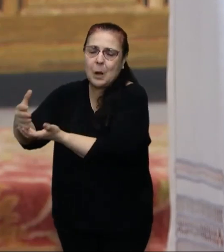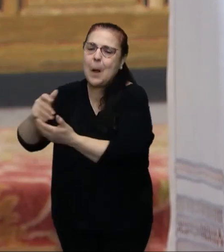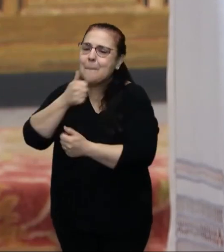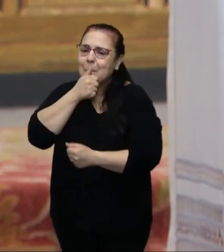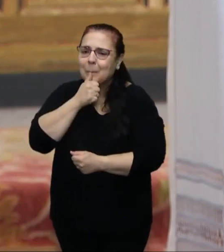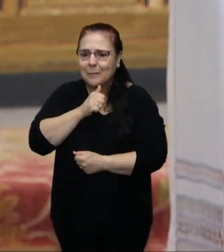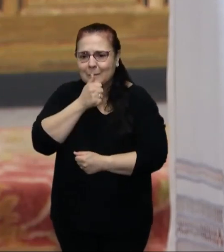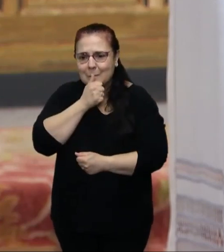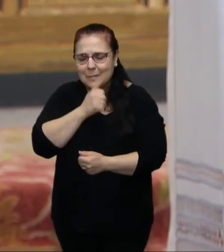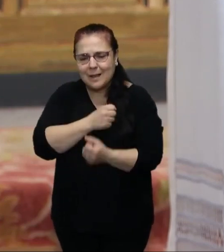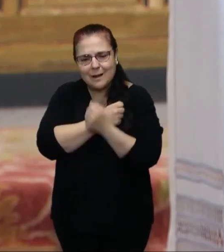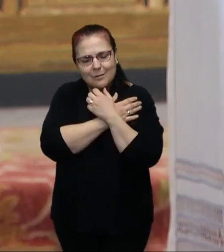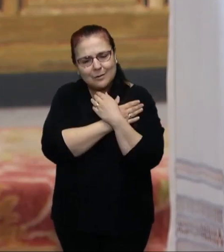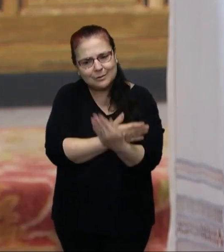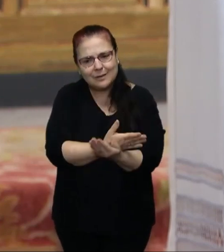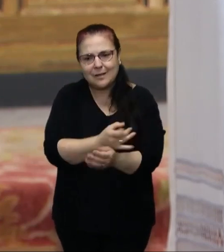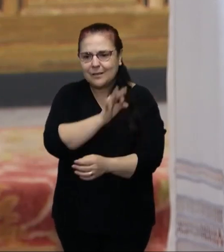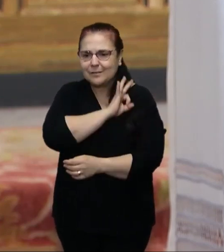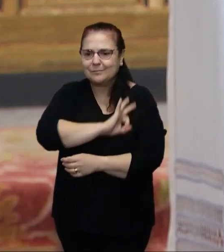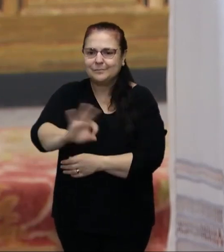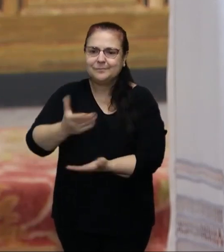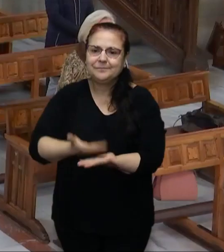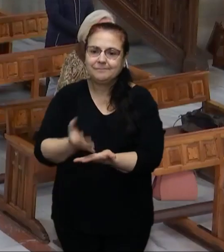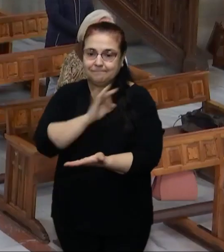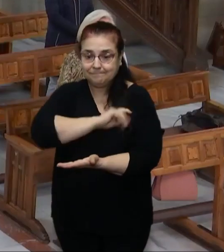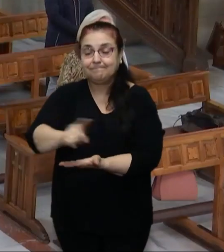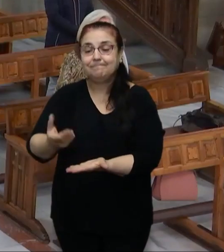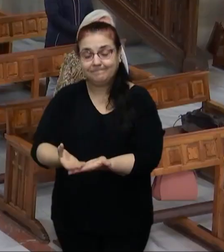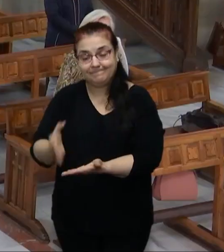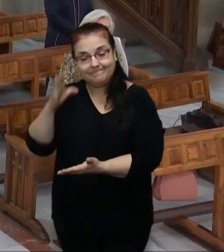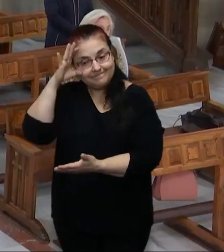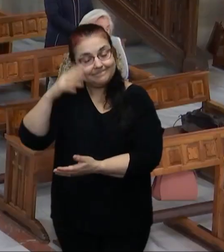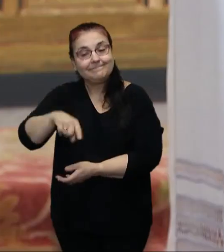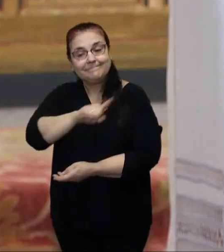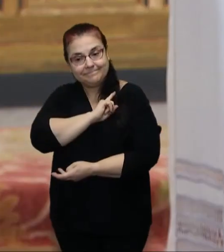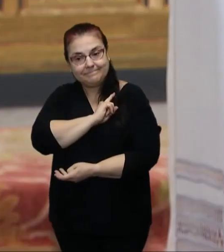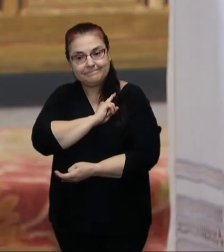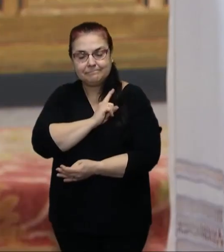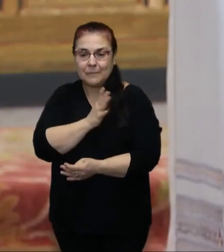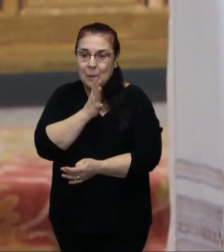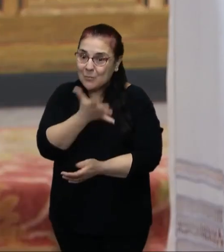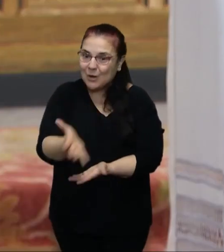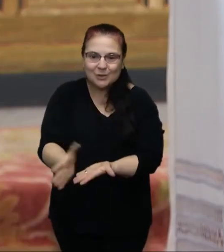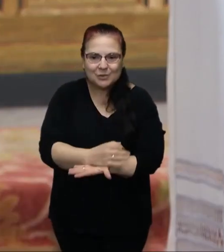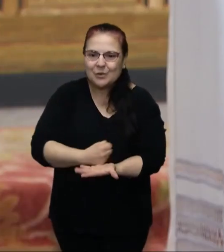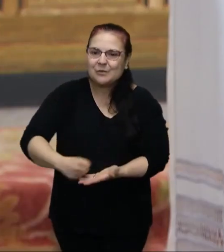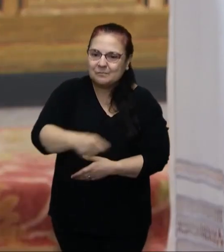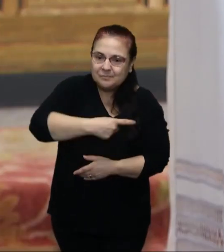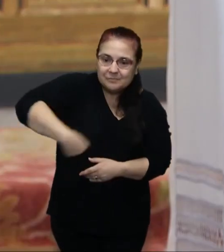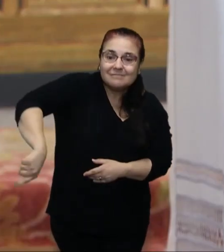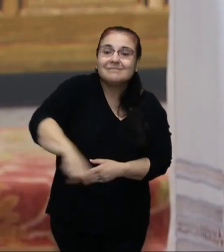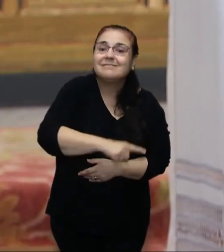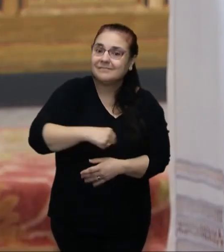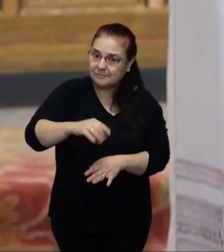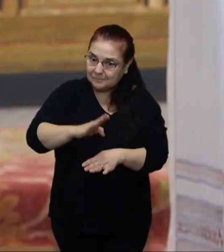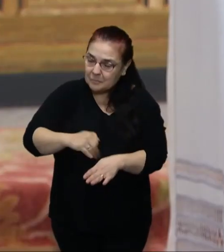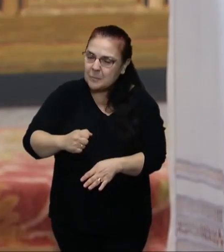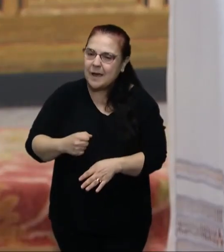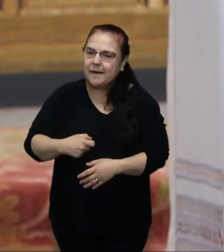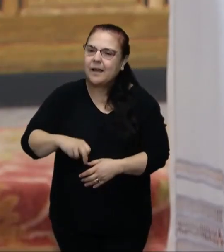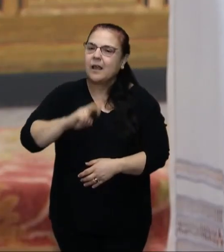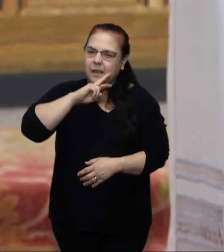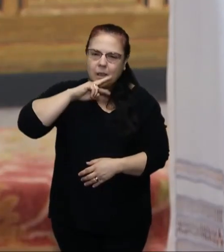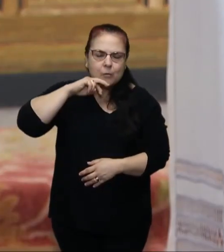la voluntad del Padre, roguemos al Señor. Te rogamos, óyenos. Por todos nosotros, para que,